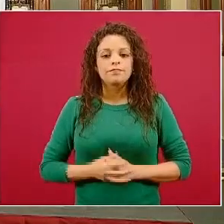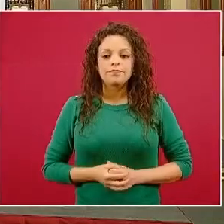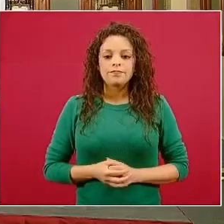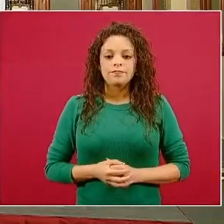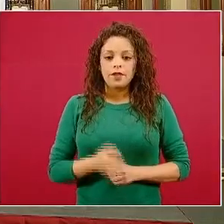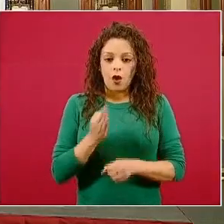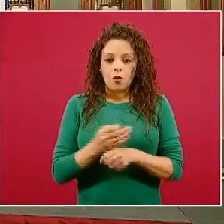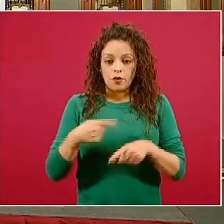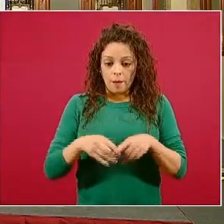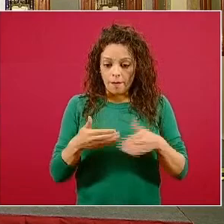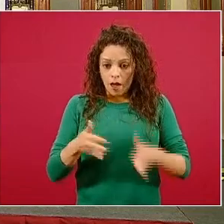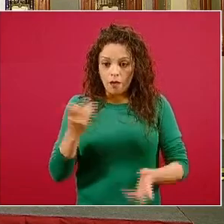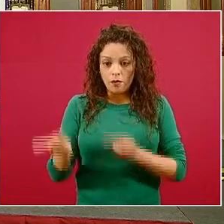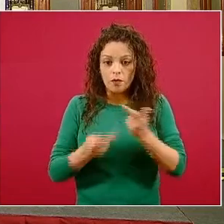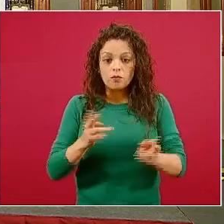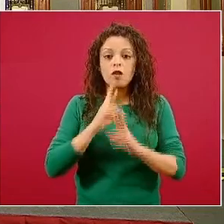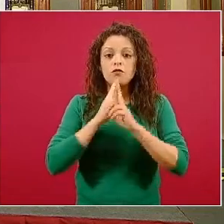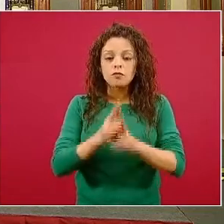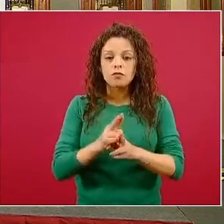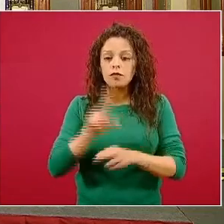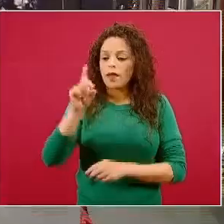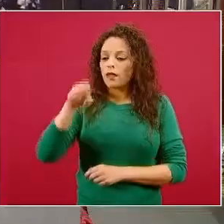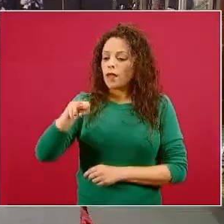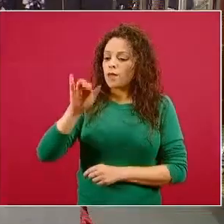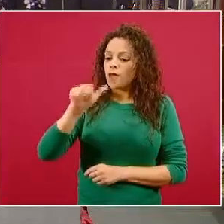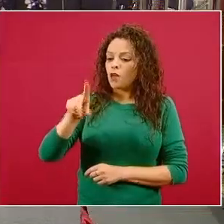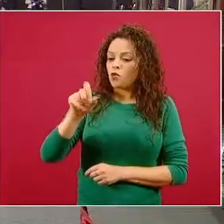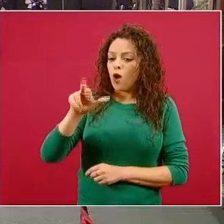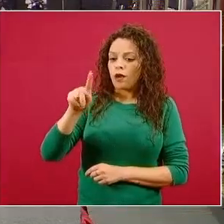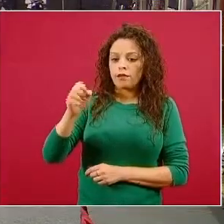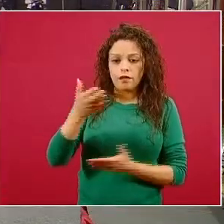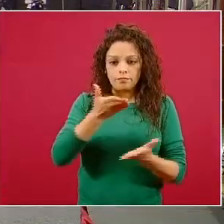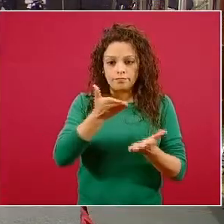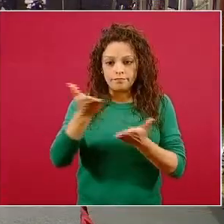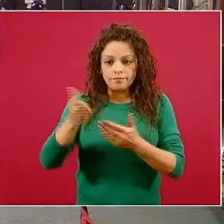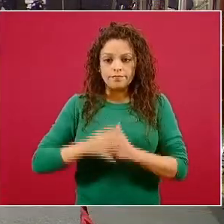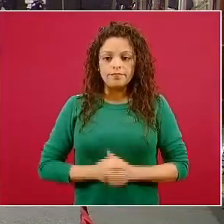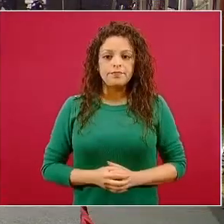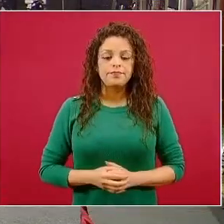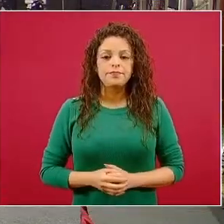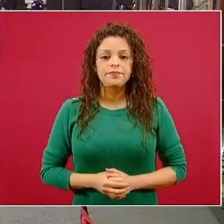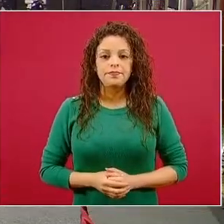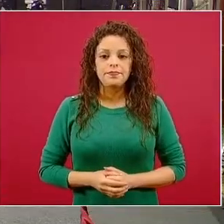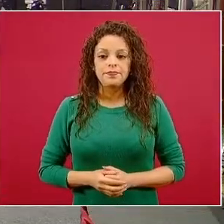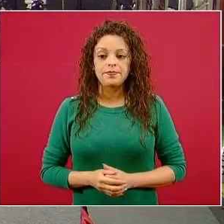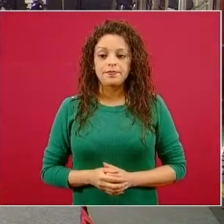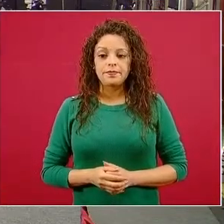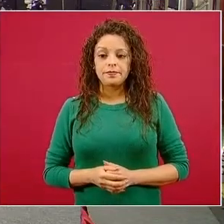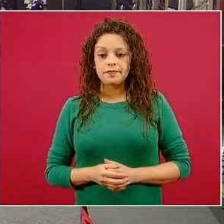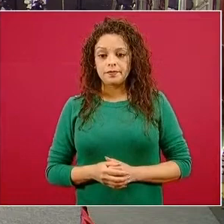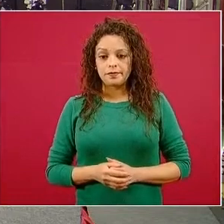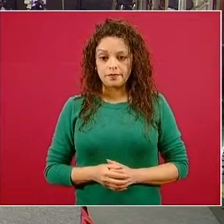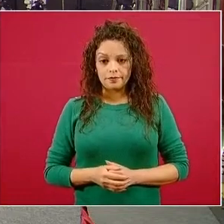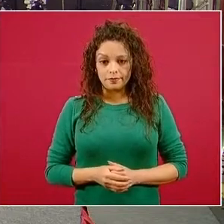de preguntas y respuestas. Demián Duarte, de varios medios, incluyendo Política y Rock